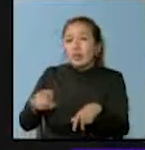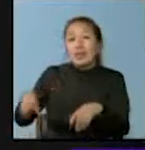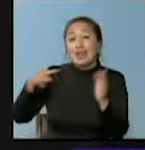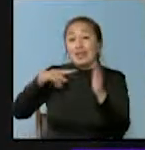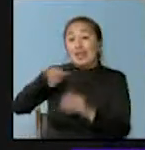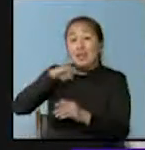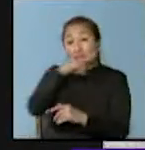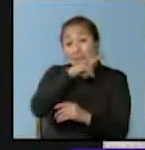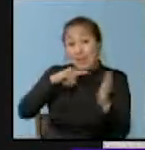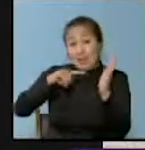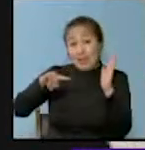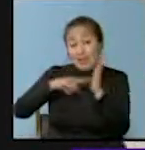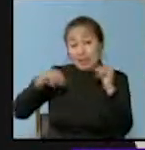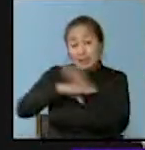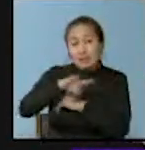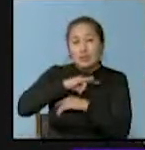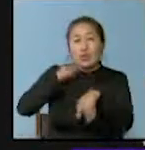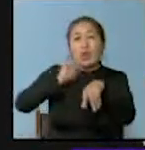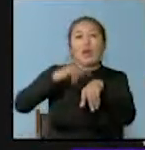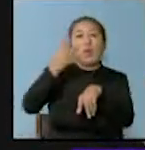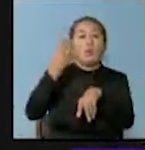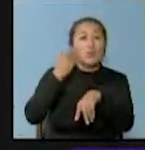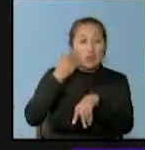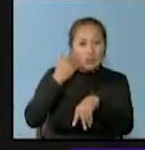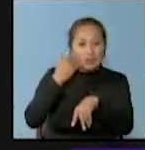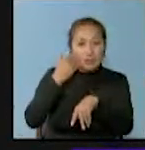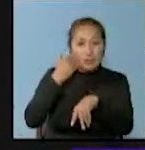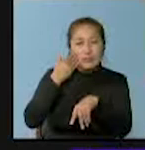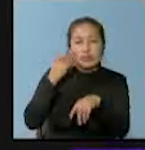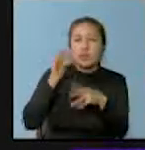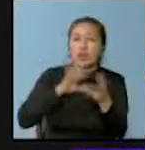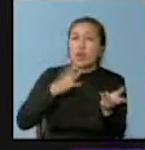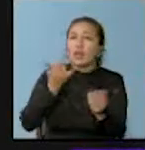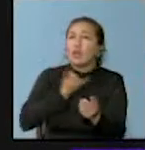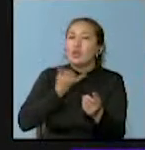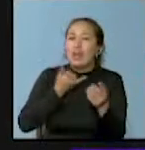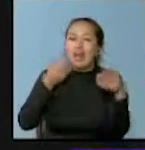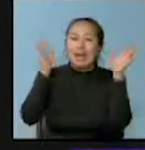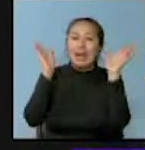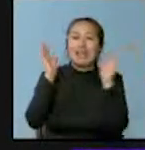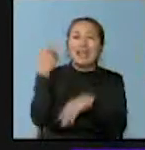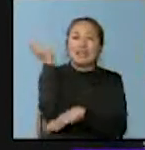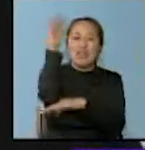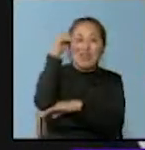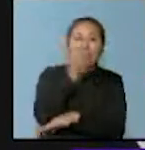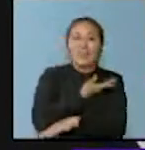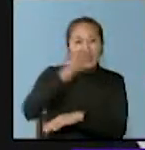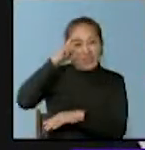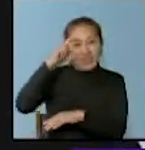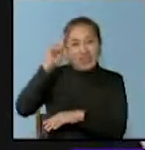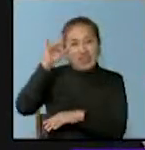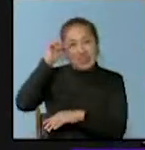Jujuy está planteado desde las 4 de la tarde, creo que es en la Federación de Básquet, y de allí se marcha